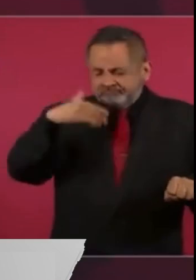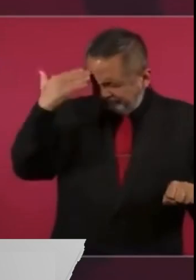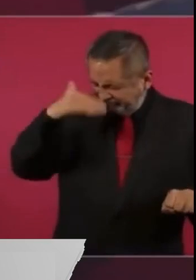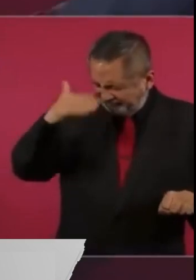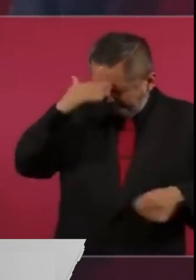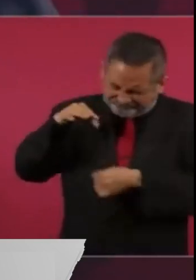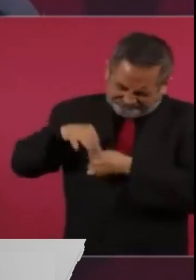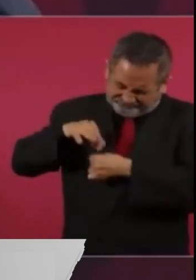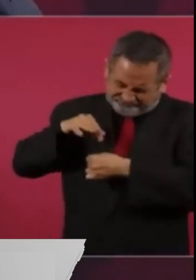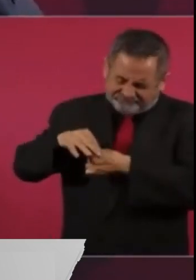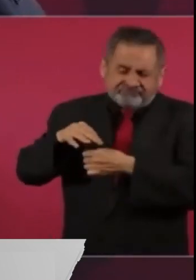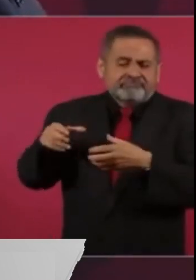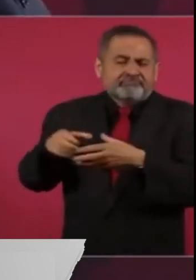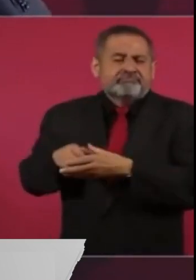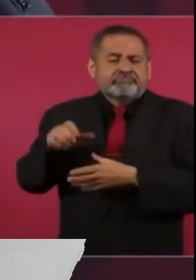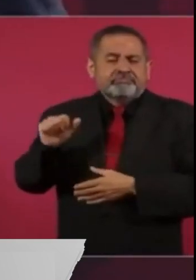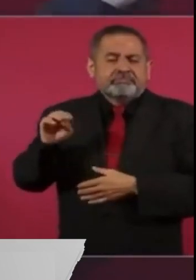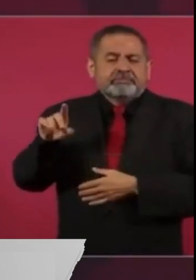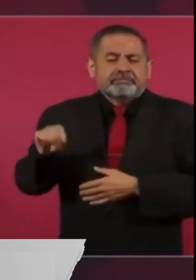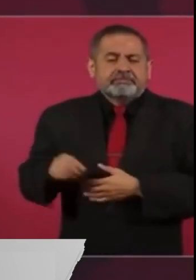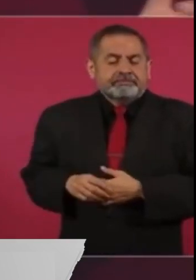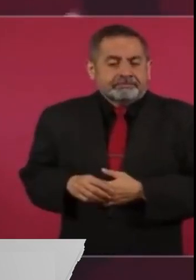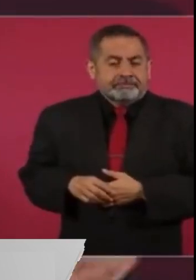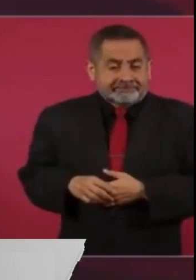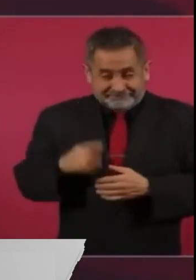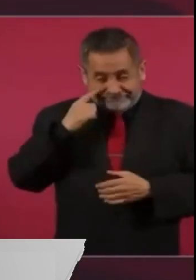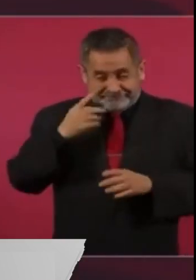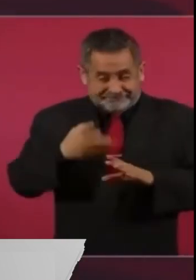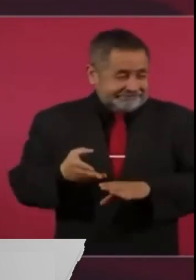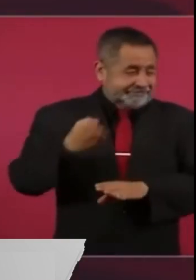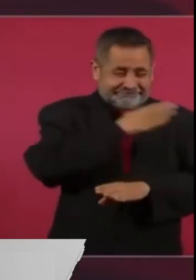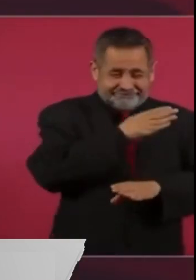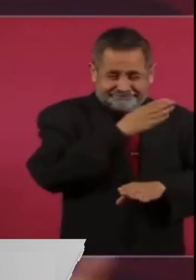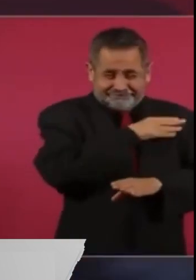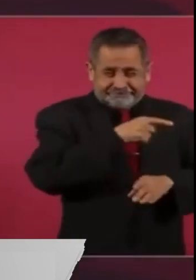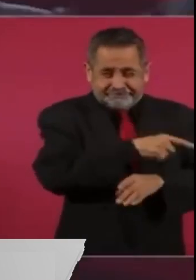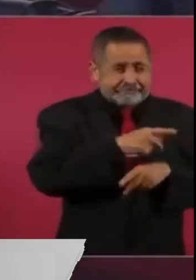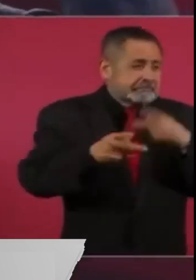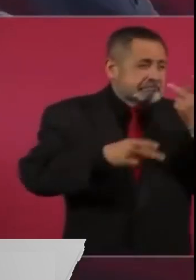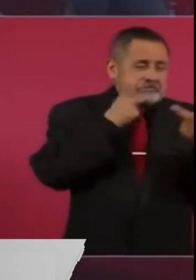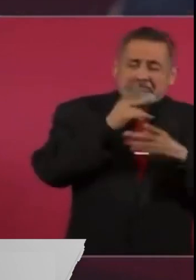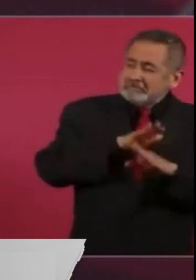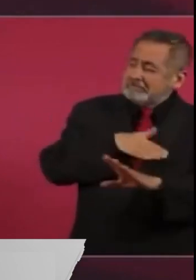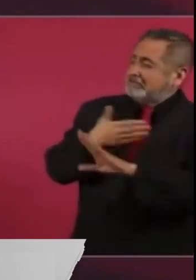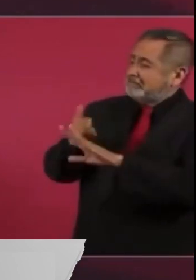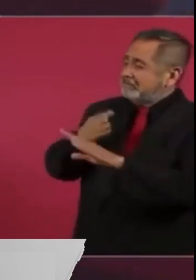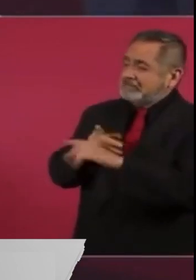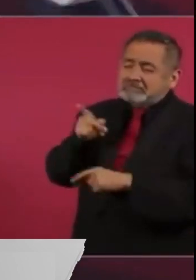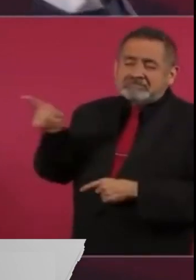Con esa campaña que no tiene precedente de desprestigio,